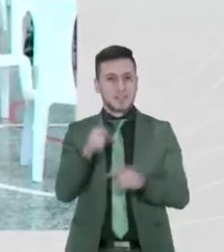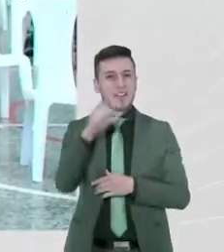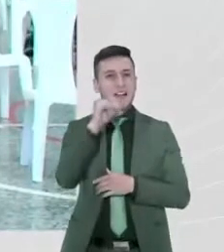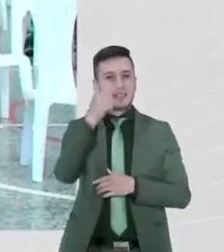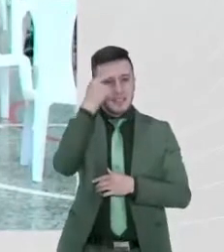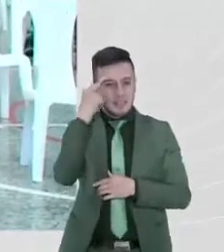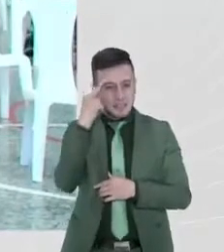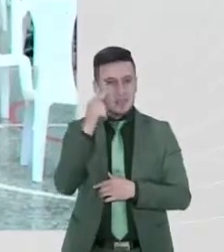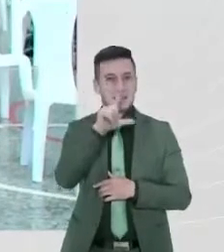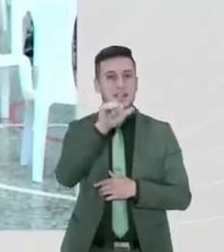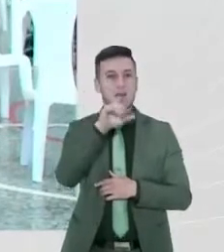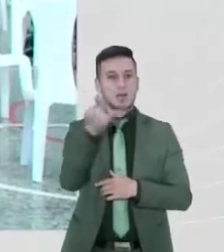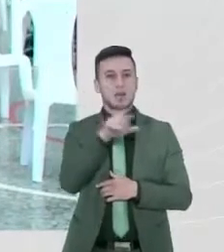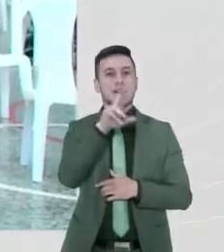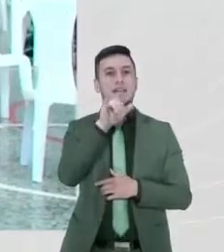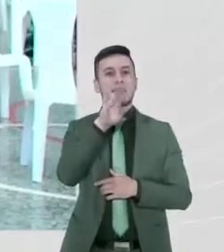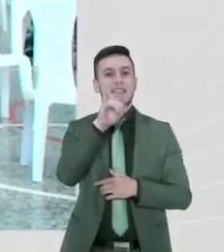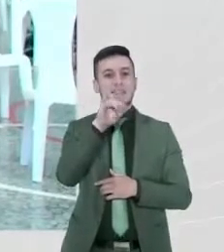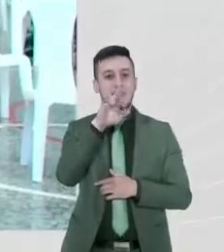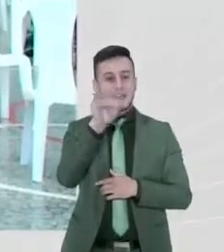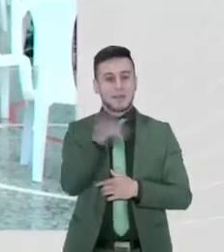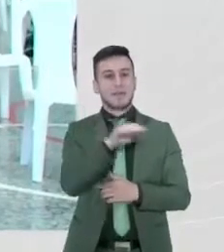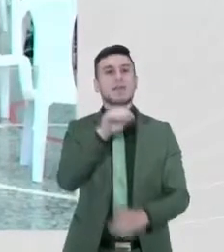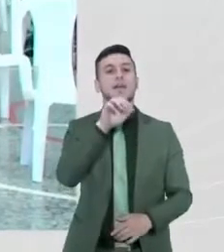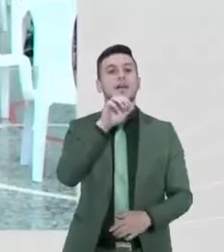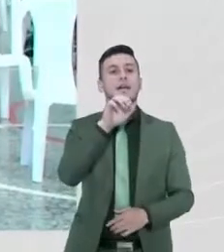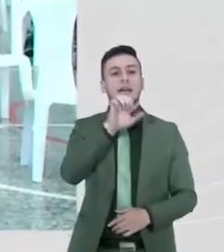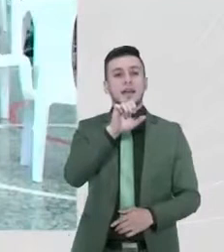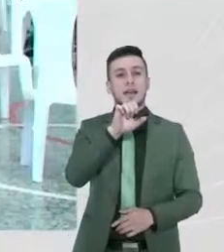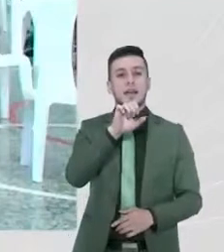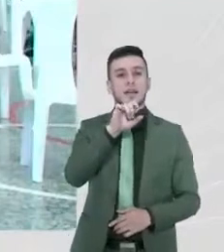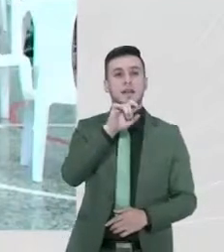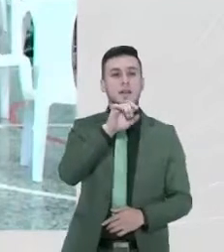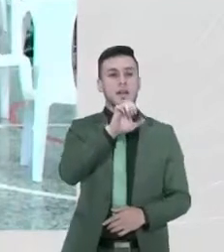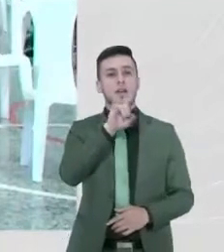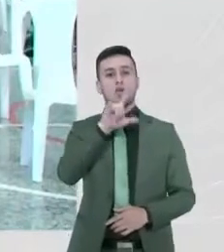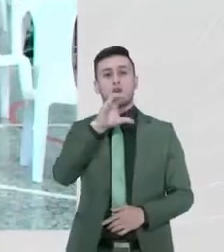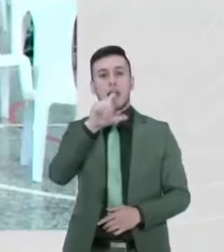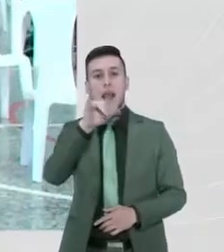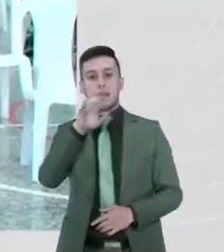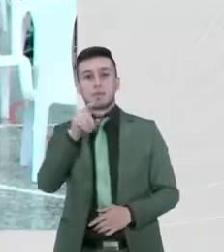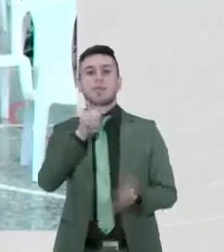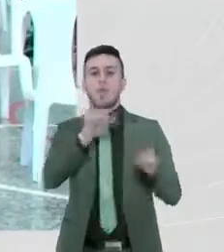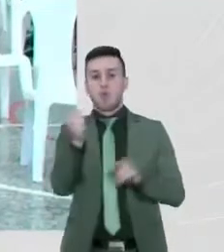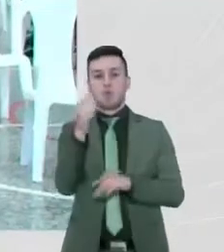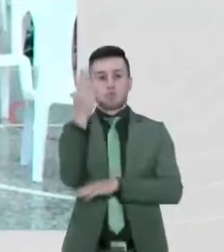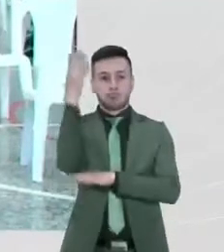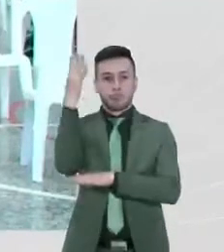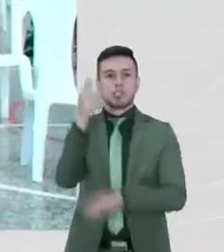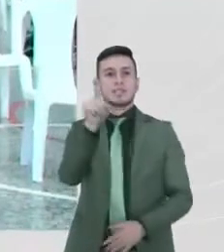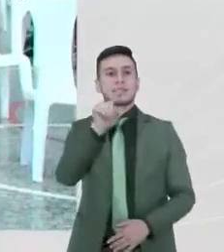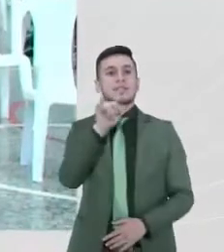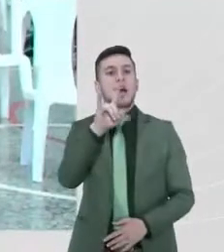laurel de cera, el dividivi, el eucalipto, sauce y salvio. En este documento no se encuentran